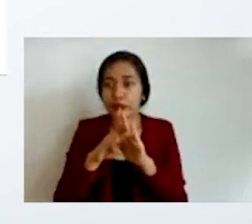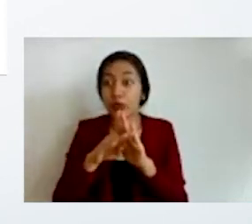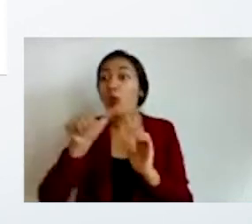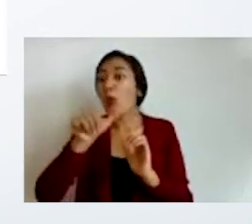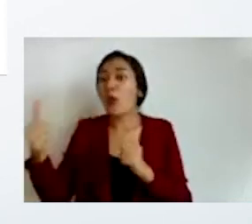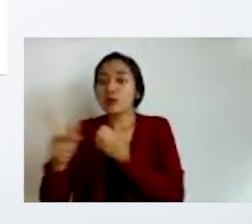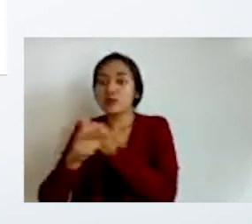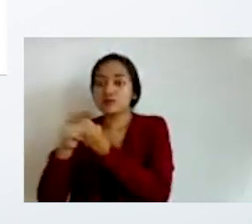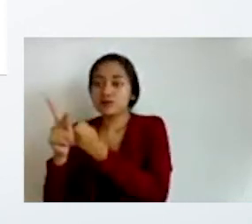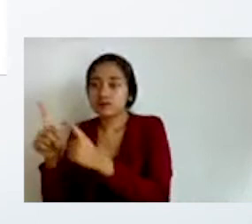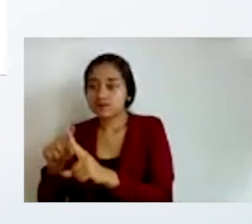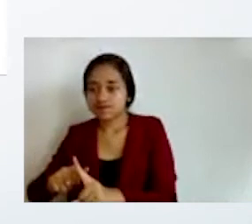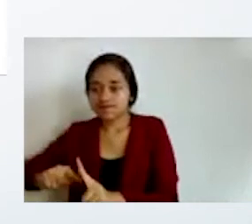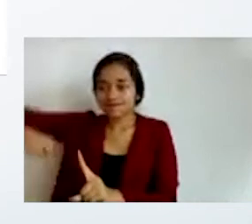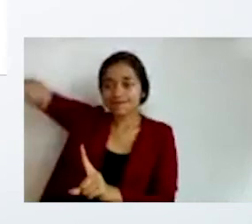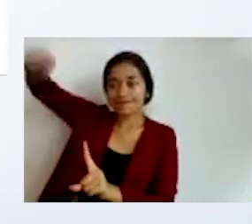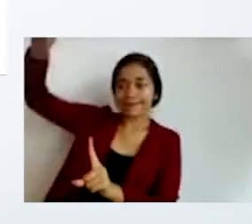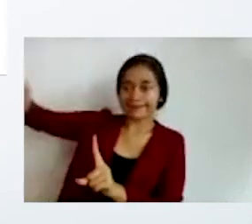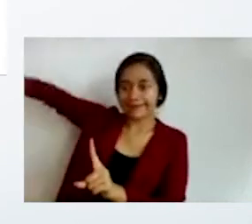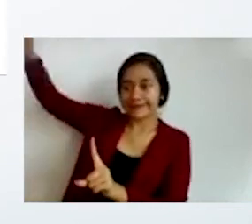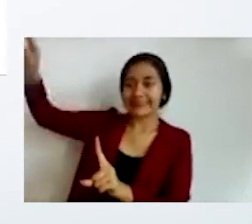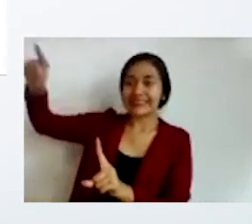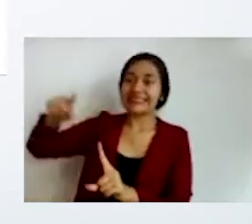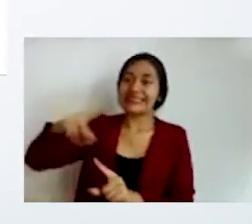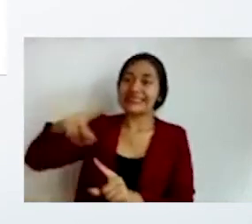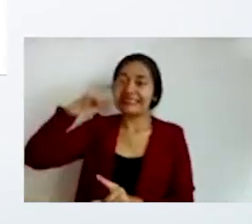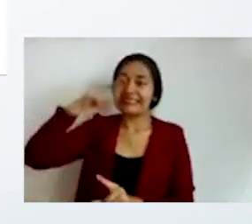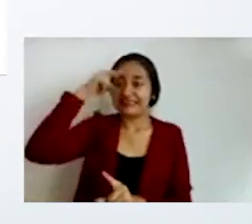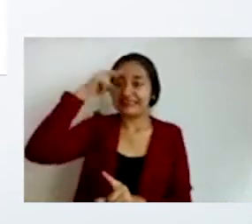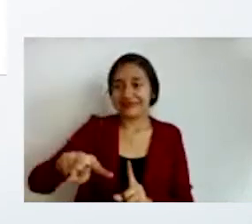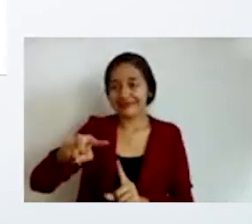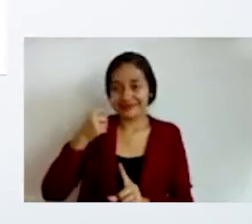grandes cantidades de contagio. ¿Por qué les muestro estos esquemas? Porque